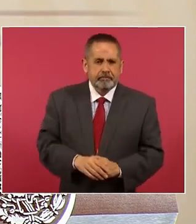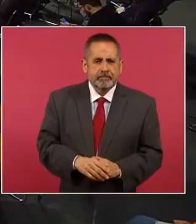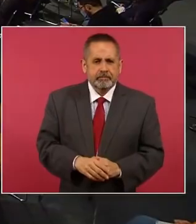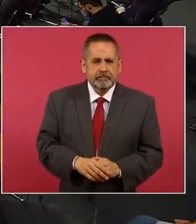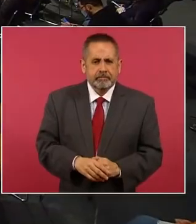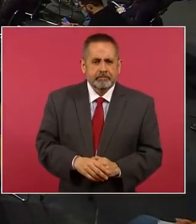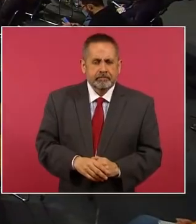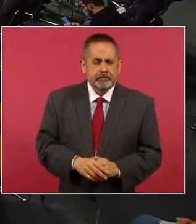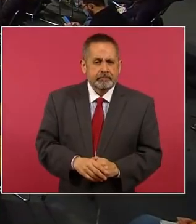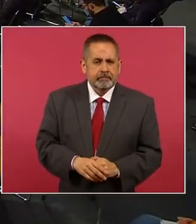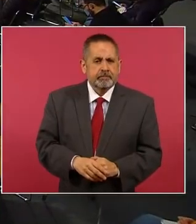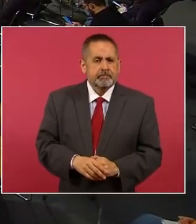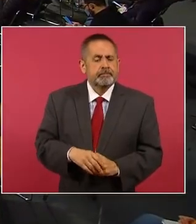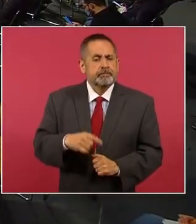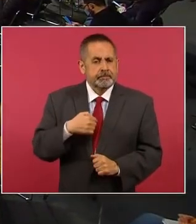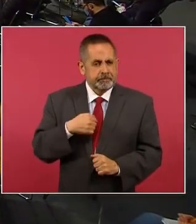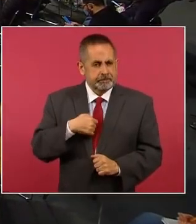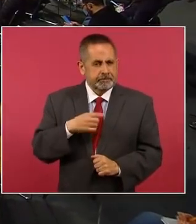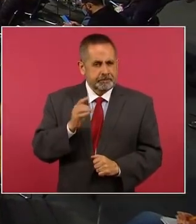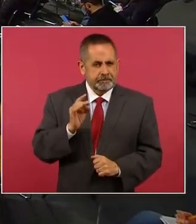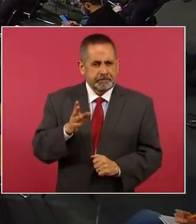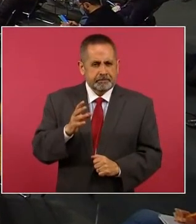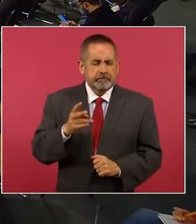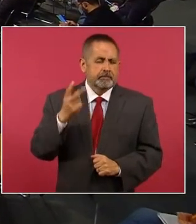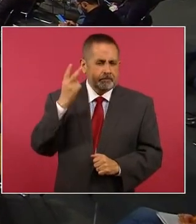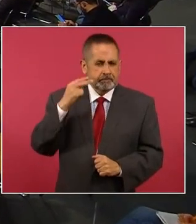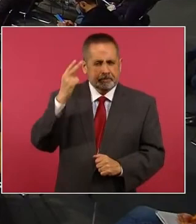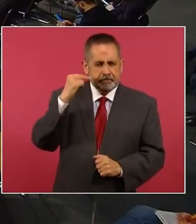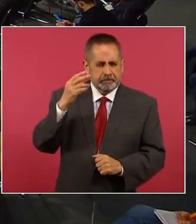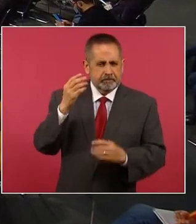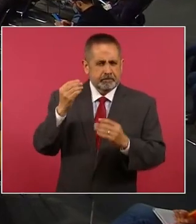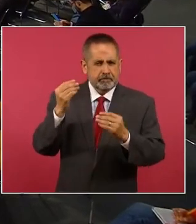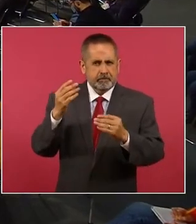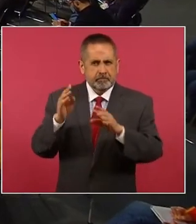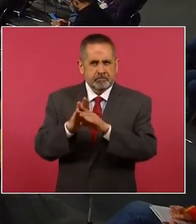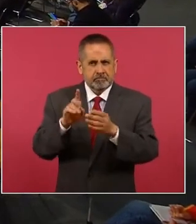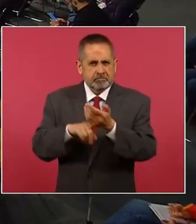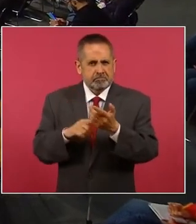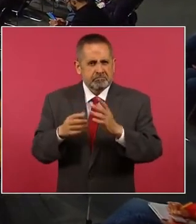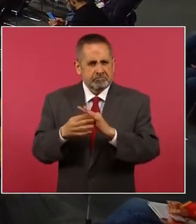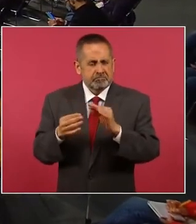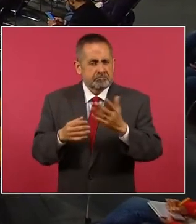porque ya he estado, ya he viajado mucho,